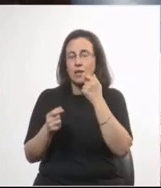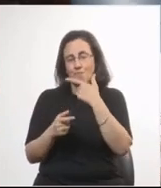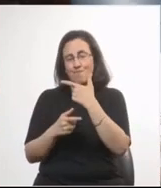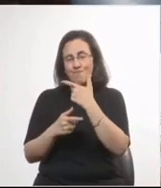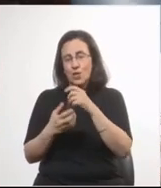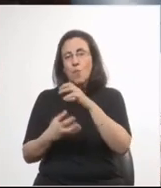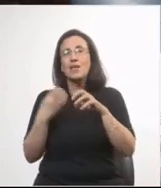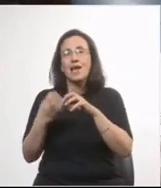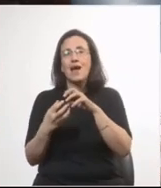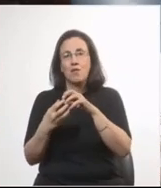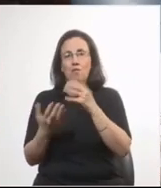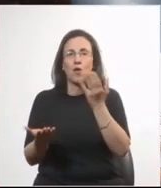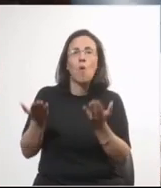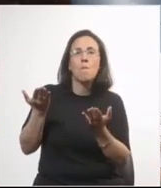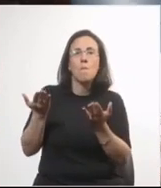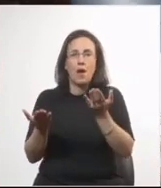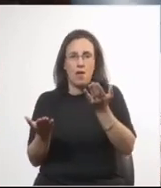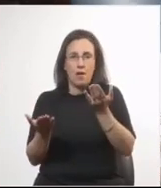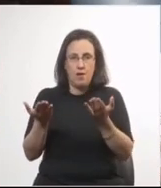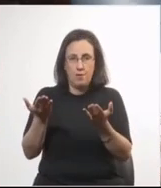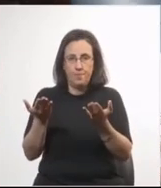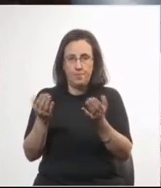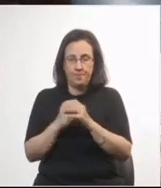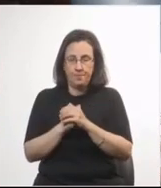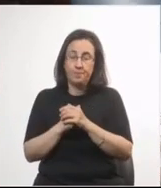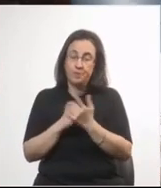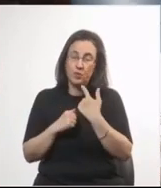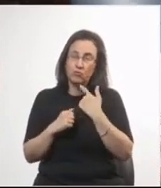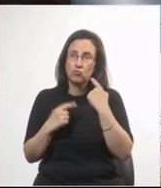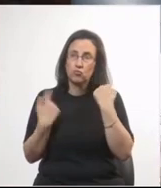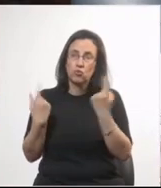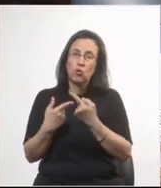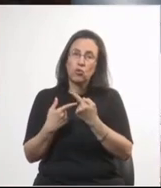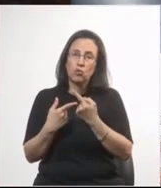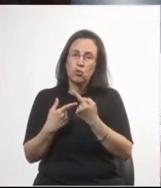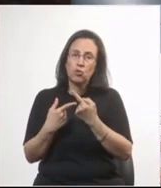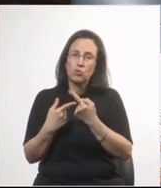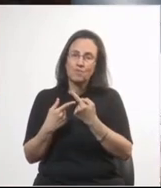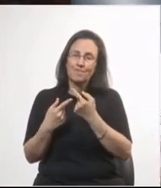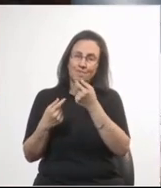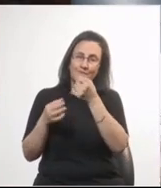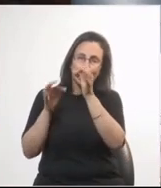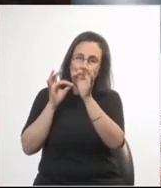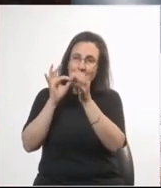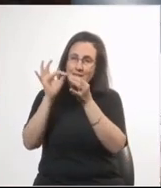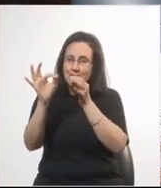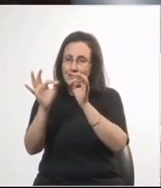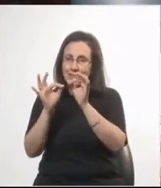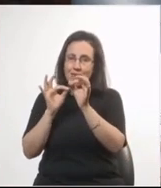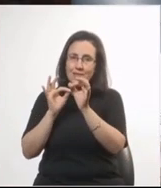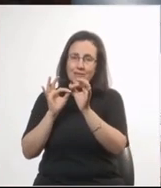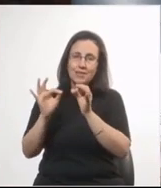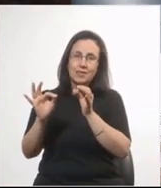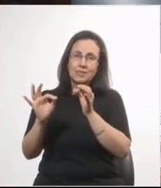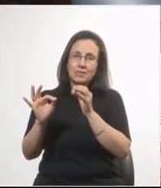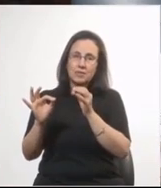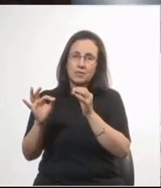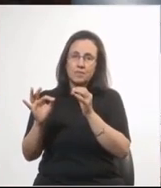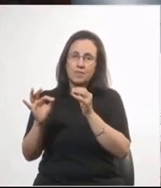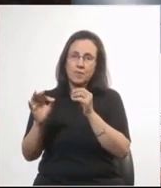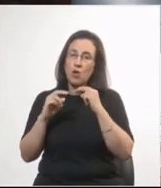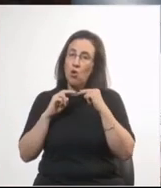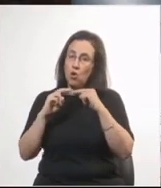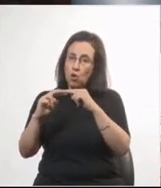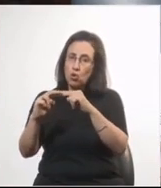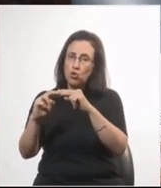comparaciones, ¿verdad? Nosotros hemos hecho alguna estimación y estamos hablando a valores